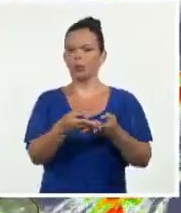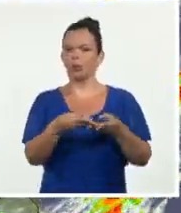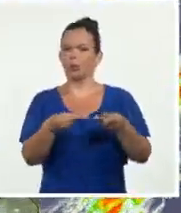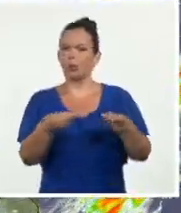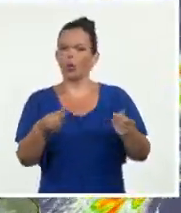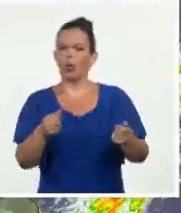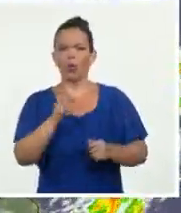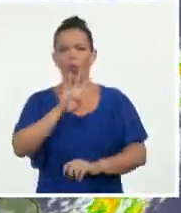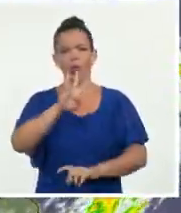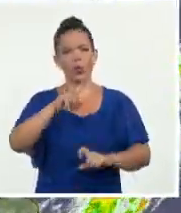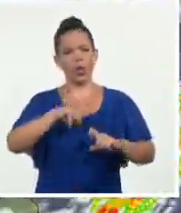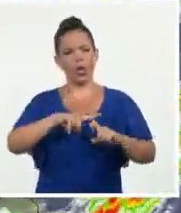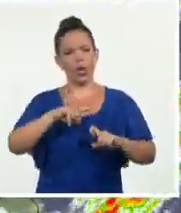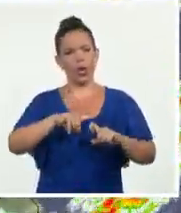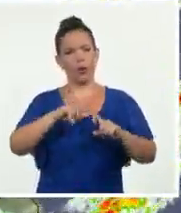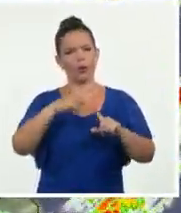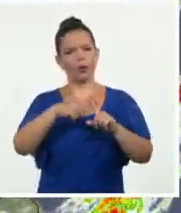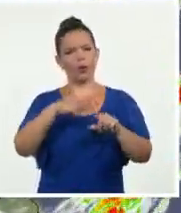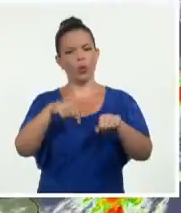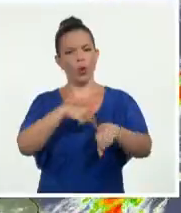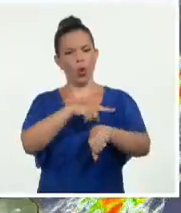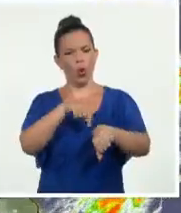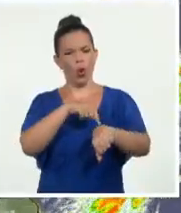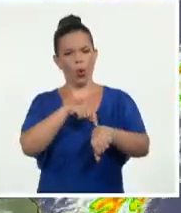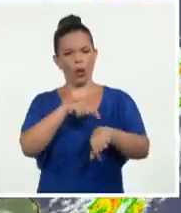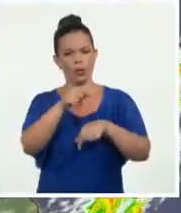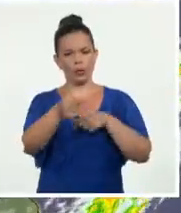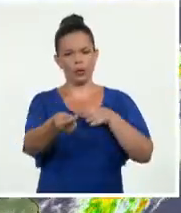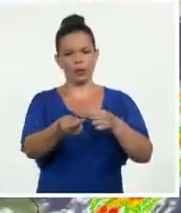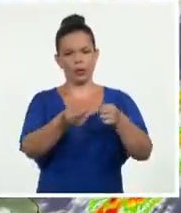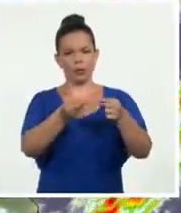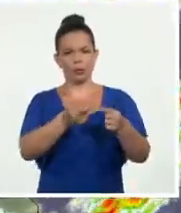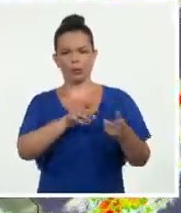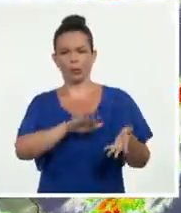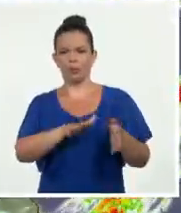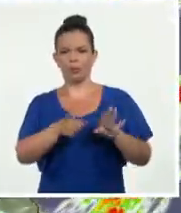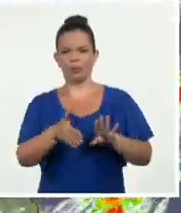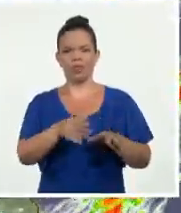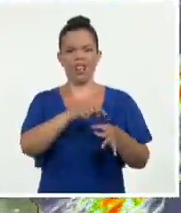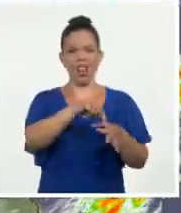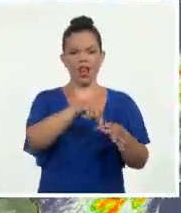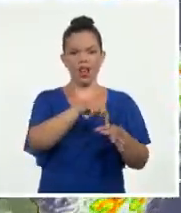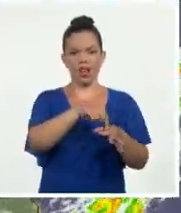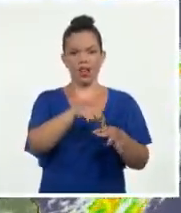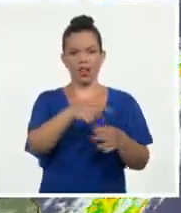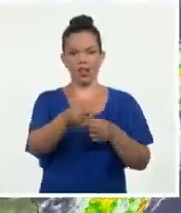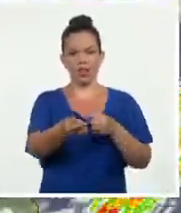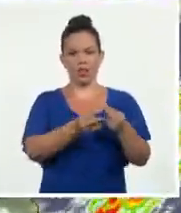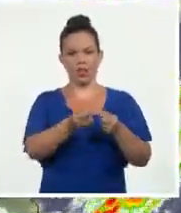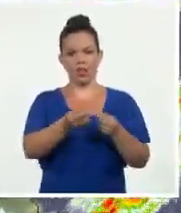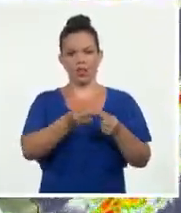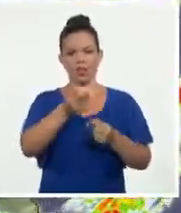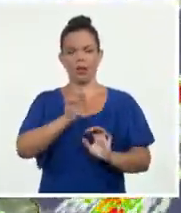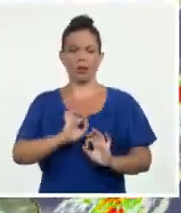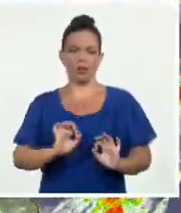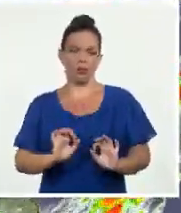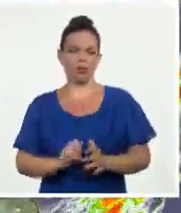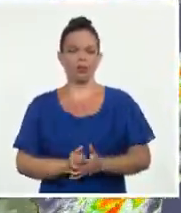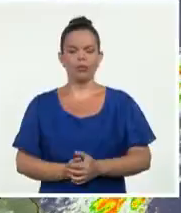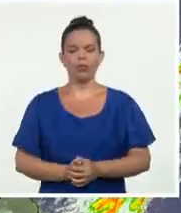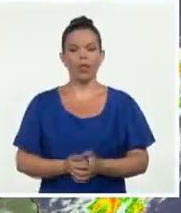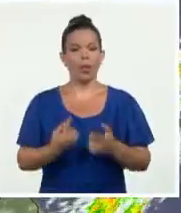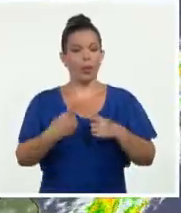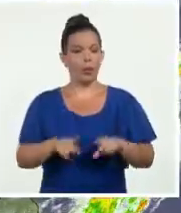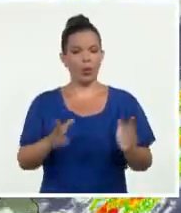hoy se localizaba a más de 1500 kilómetros al oeste de las islas azores bien alejado en el atlántico norte nada que ver con el tiempo en